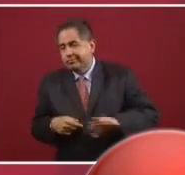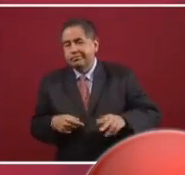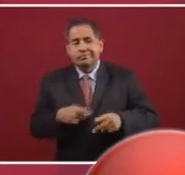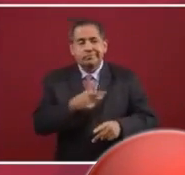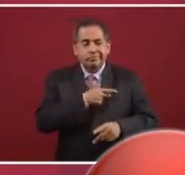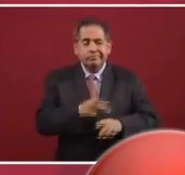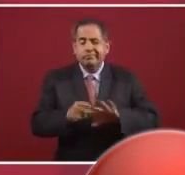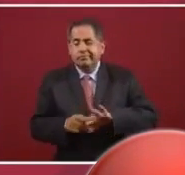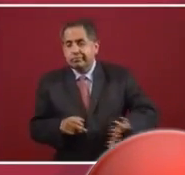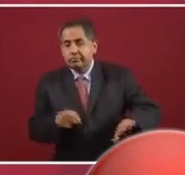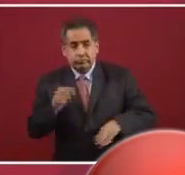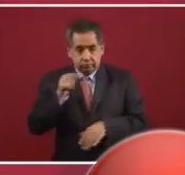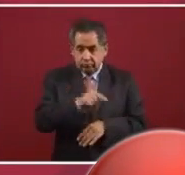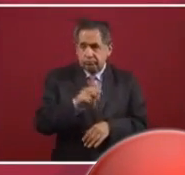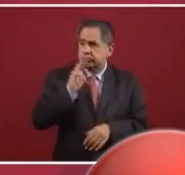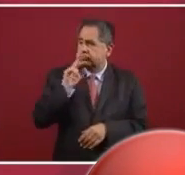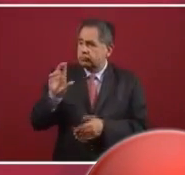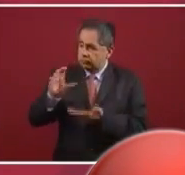los marginados.